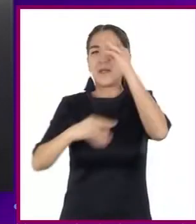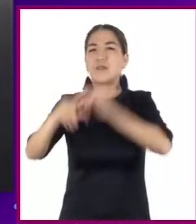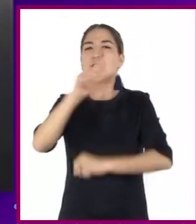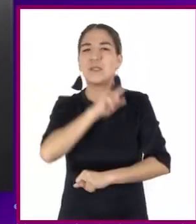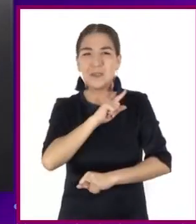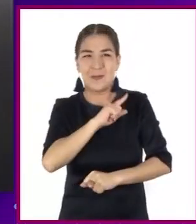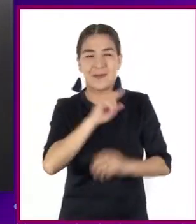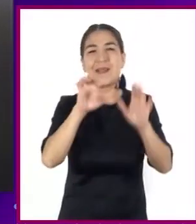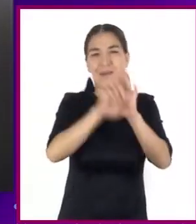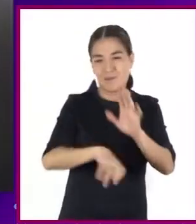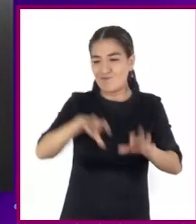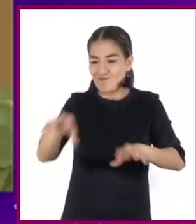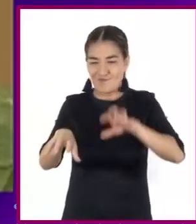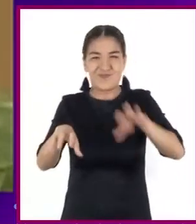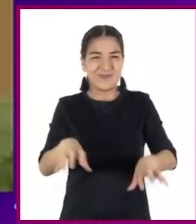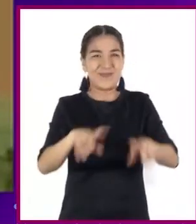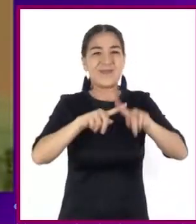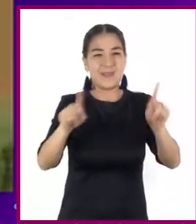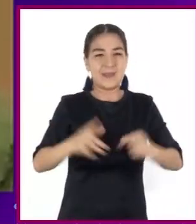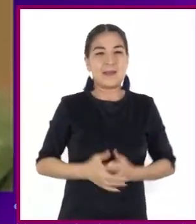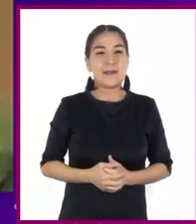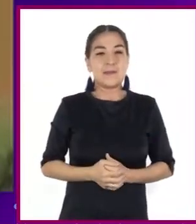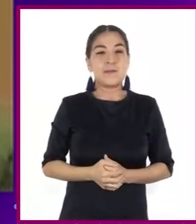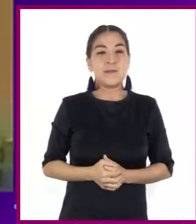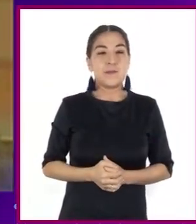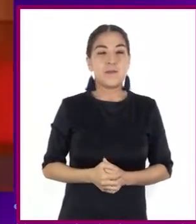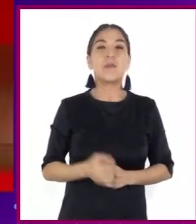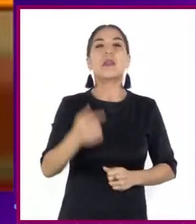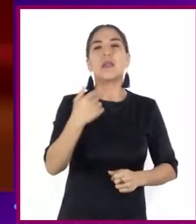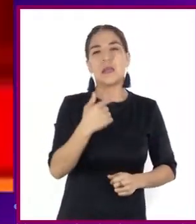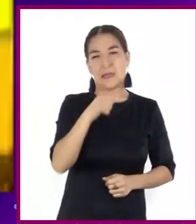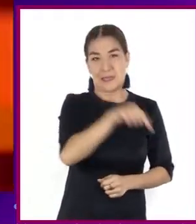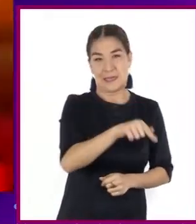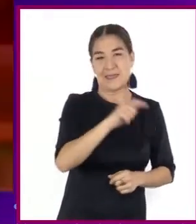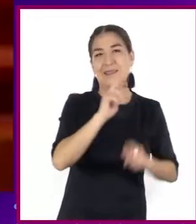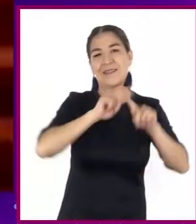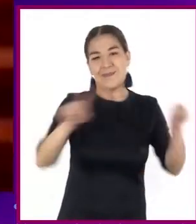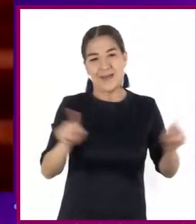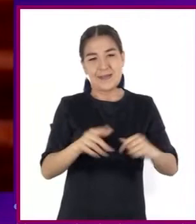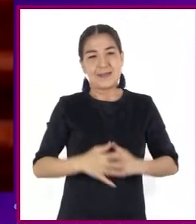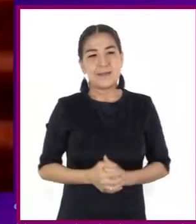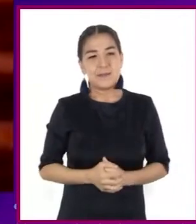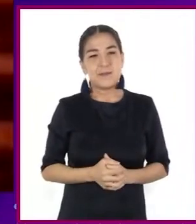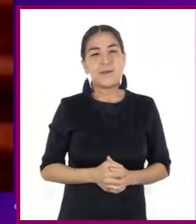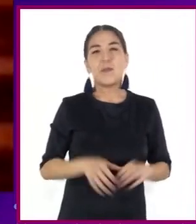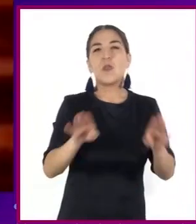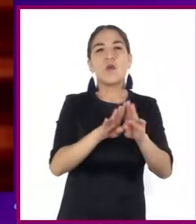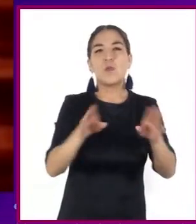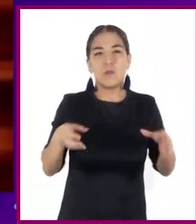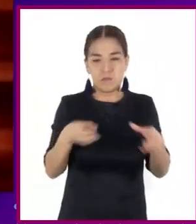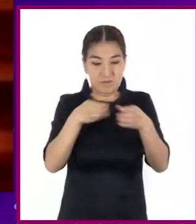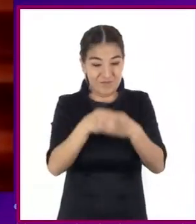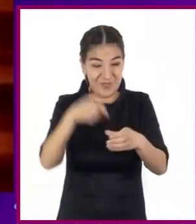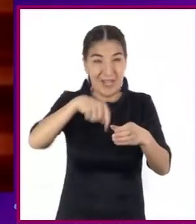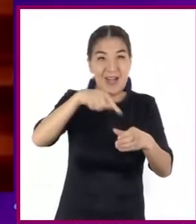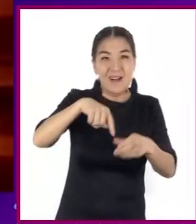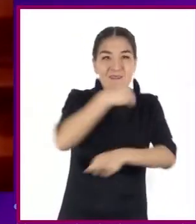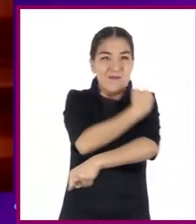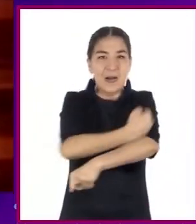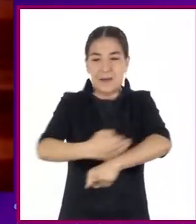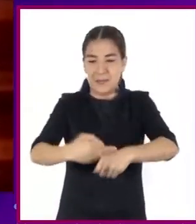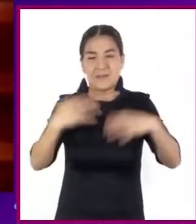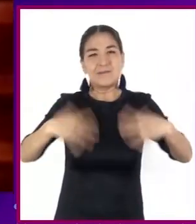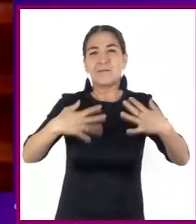dice, yo añadiría que la familia es un factor de desarrollo, porque da contextos para